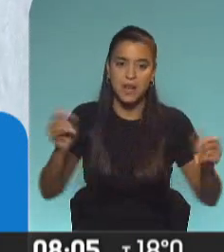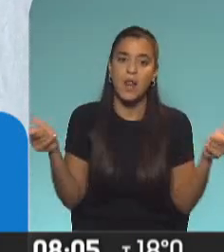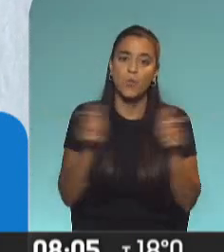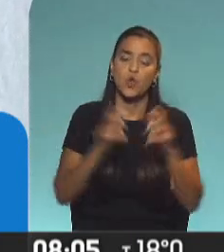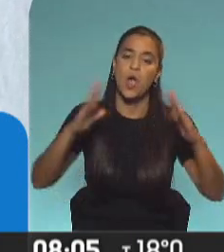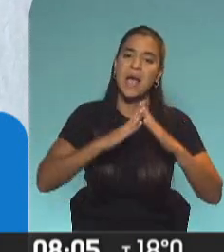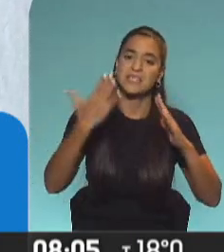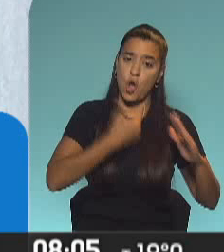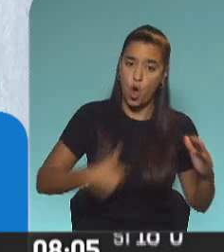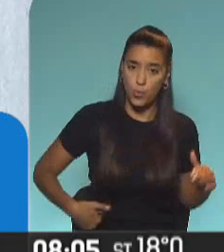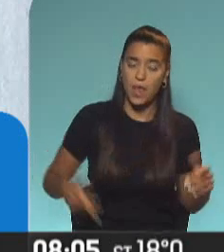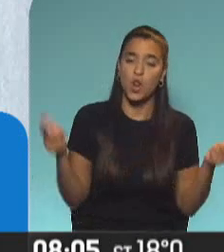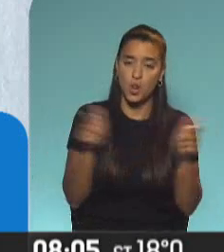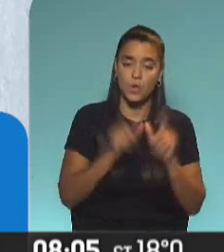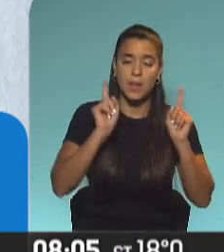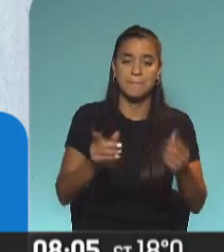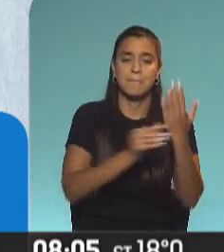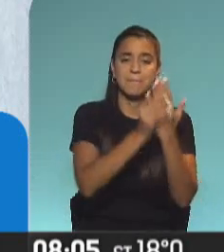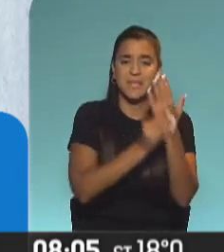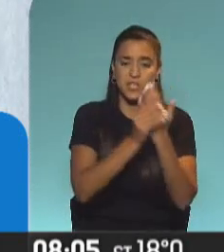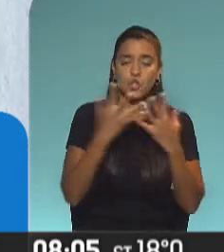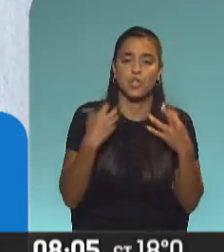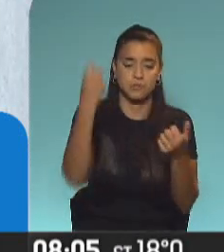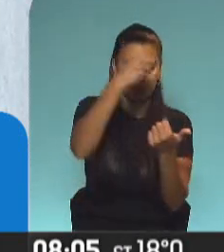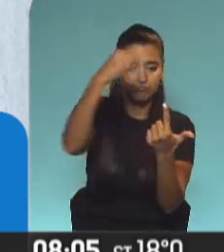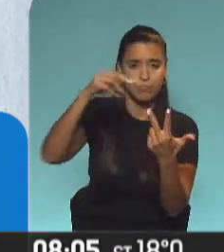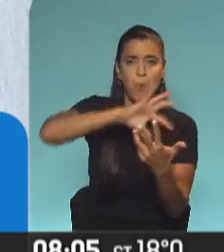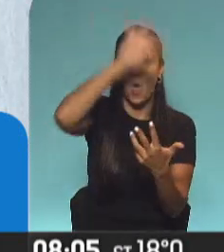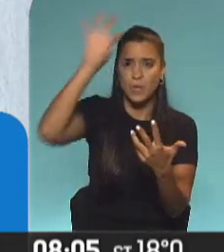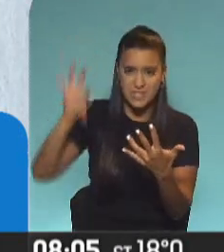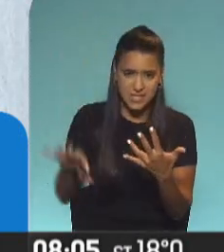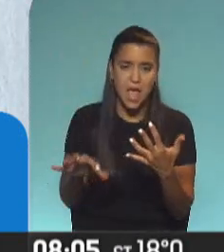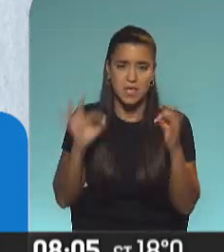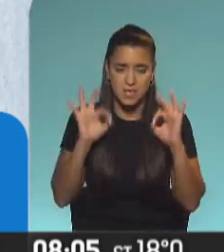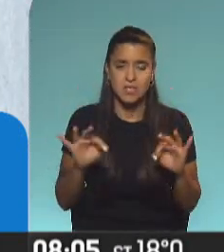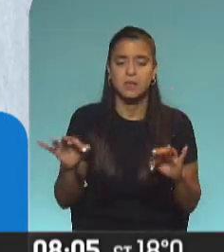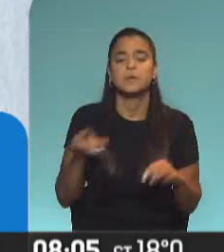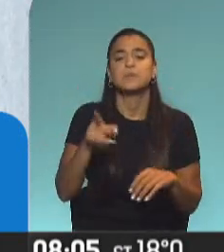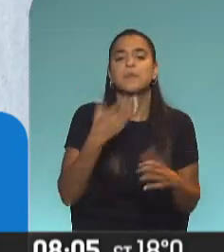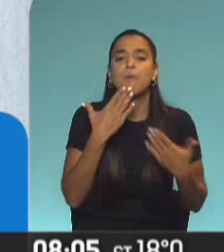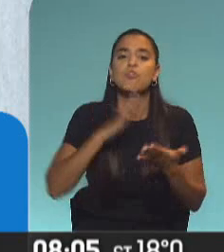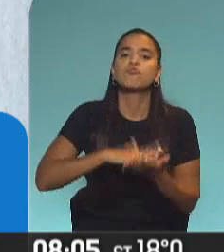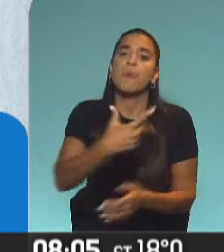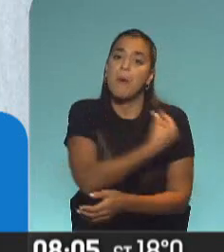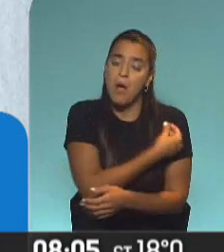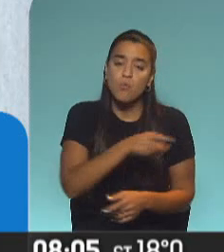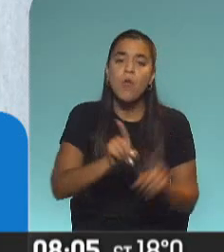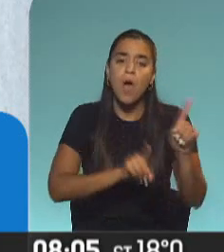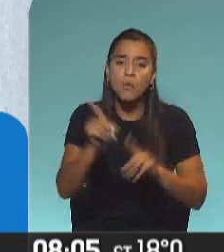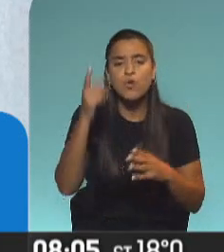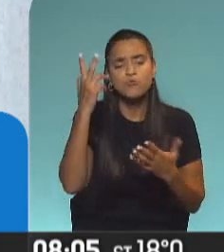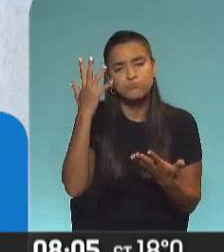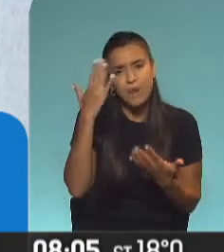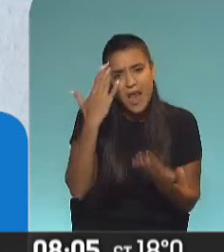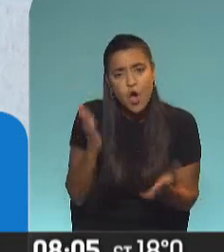Casa de Gobierno, también con todos los ministros de salud de todas las provincias, recordemos, y se está hablando de las vacunas y hubo algunos reconocimientos